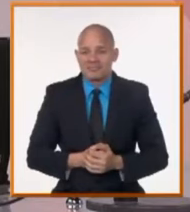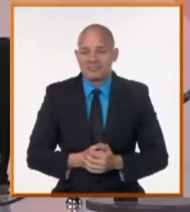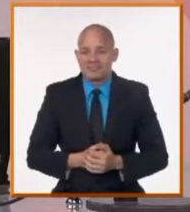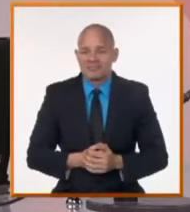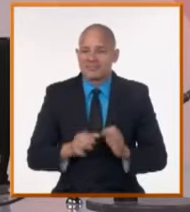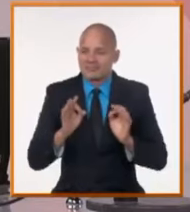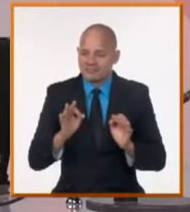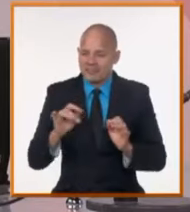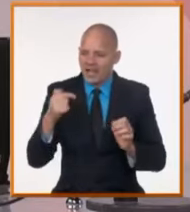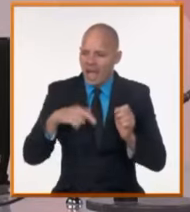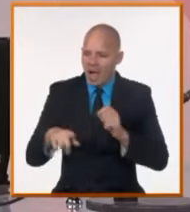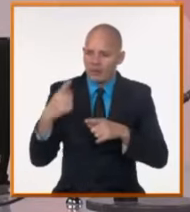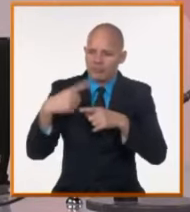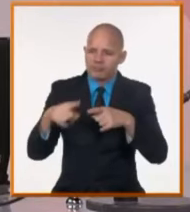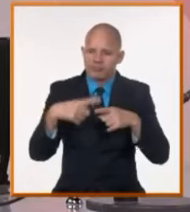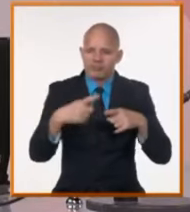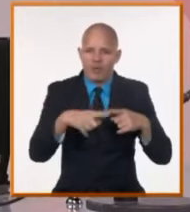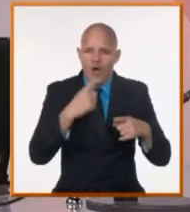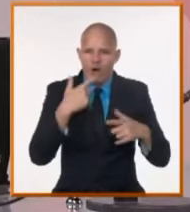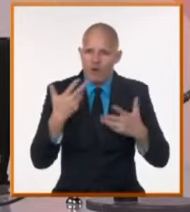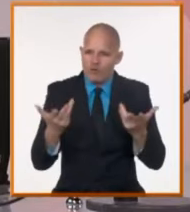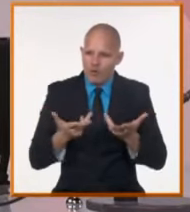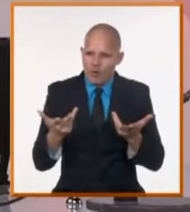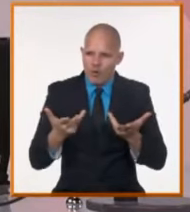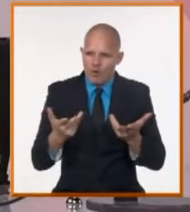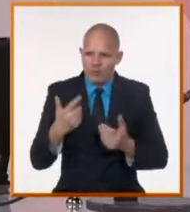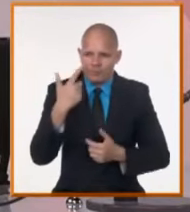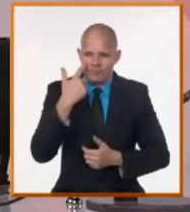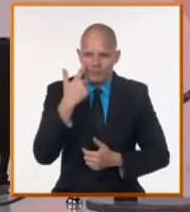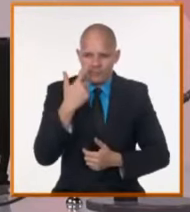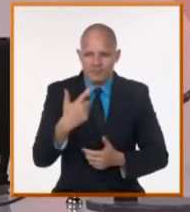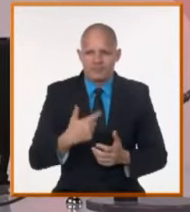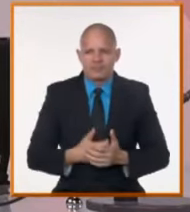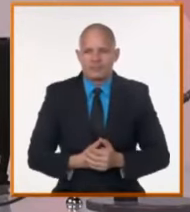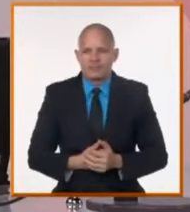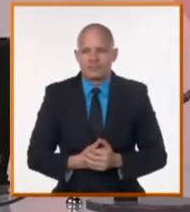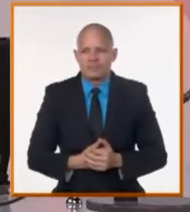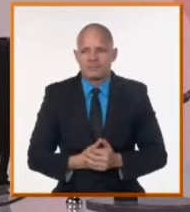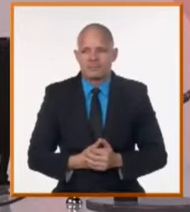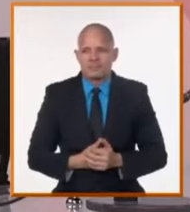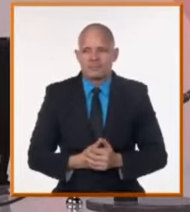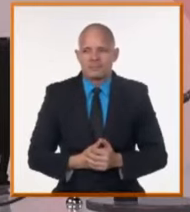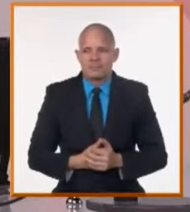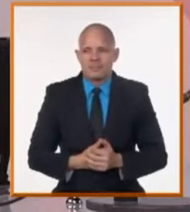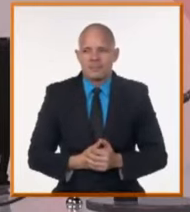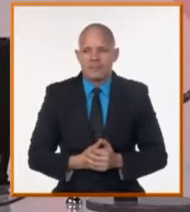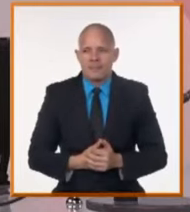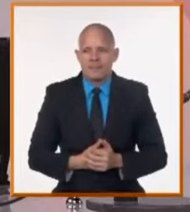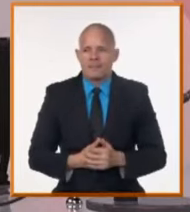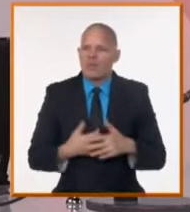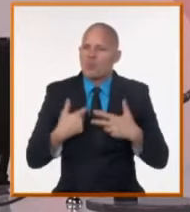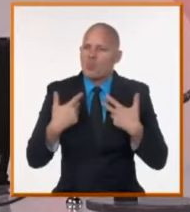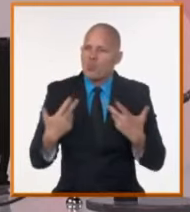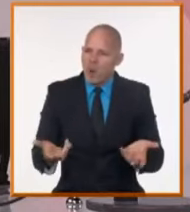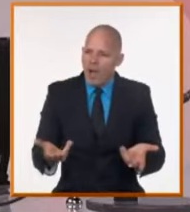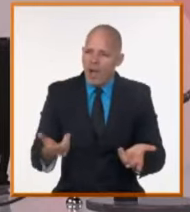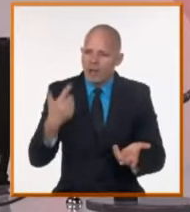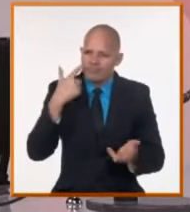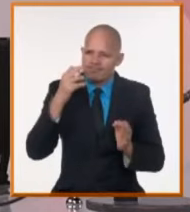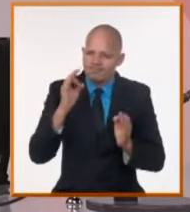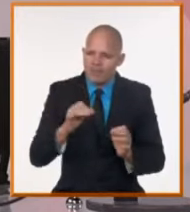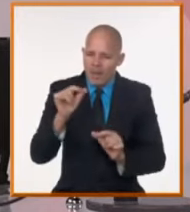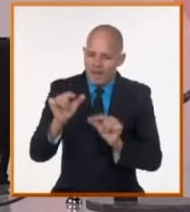Cuba frente a esta doctrina y que también, bueno, fue un promotor de la soberanía y de la independencia y de la